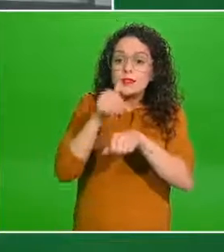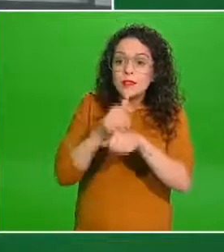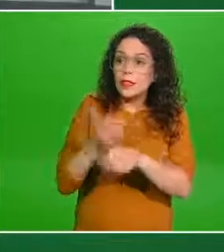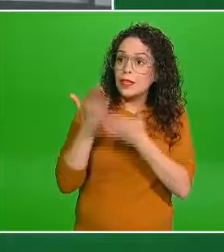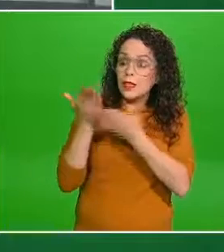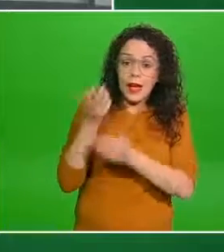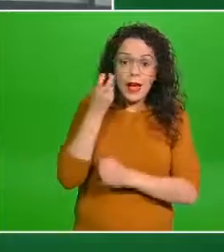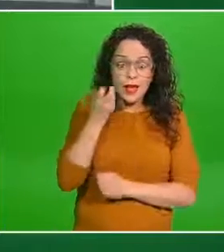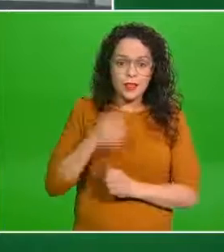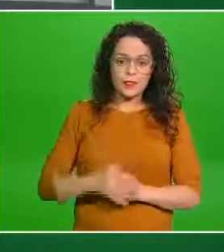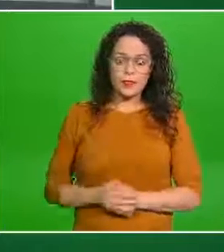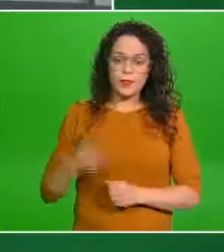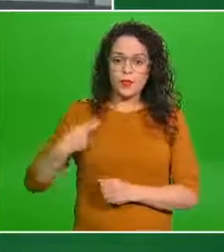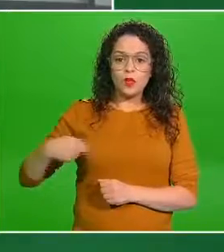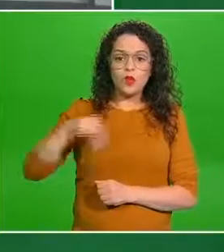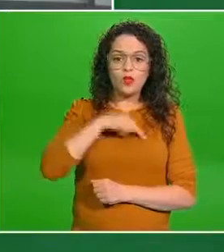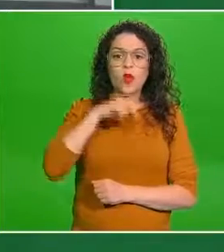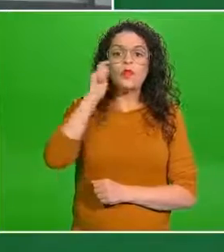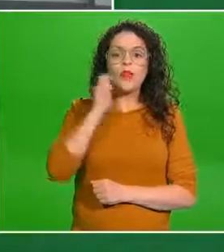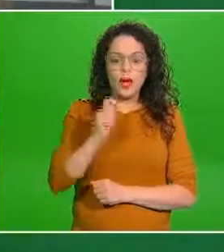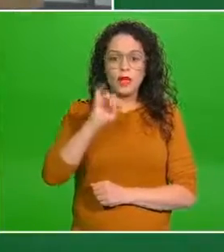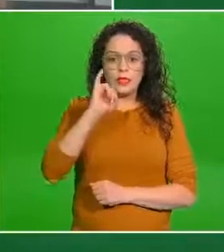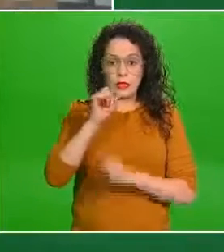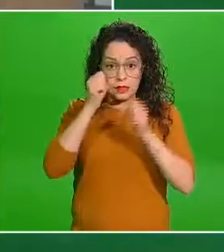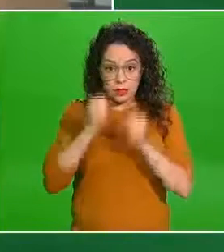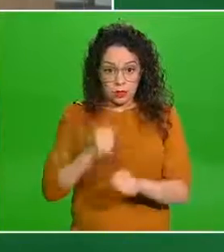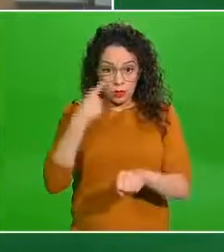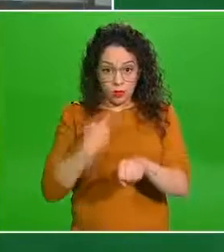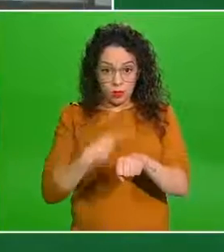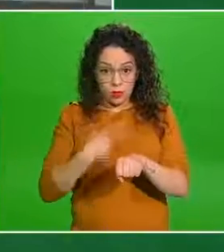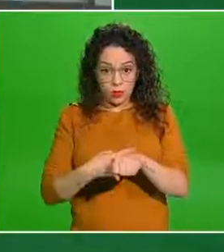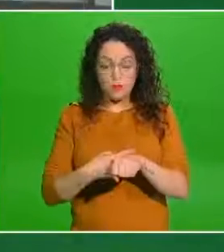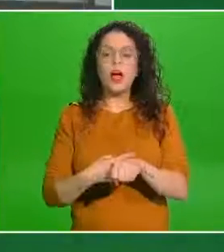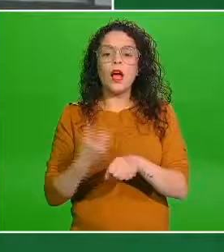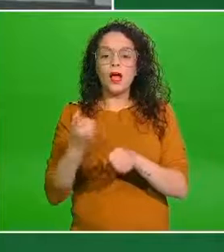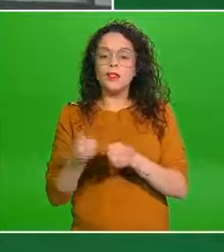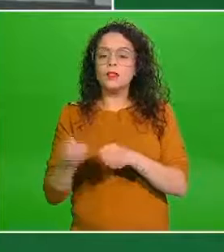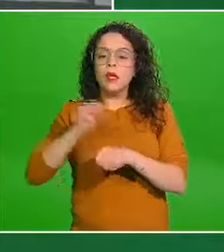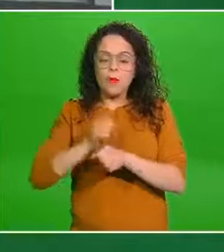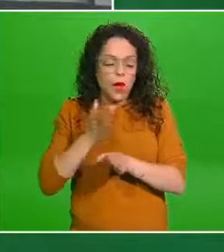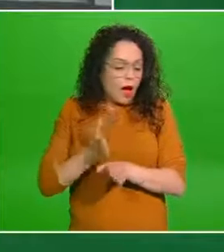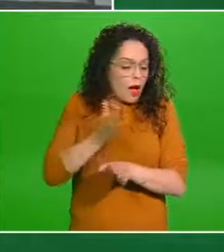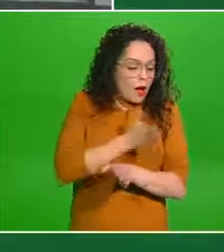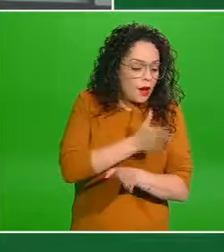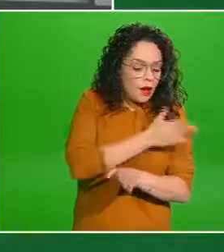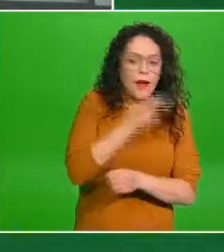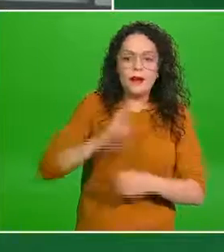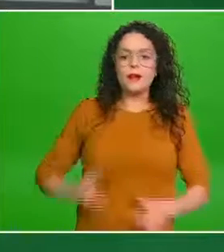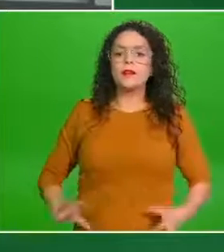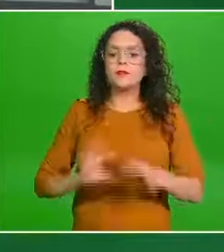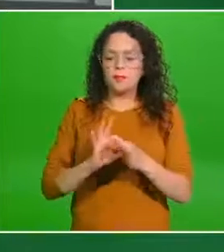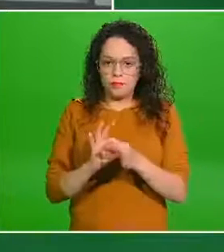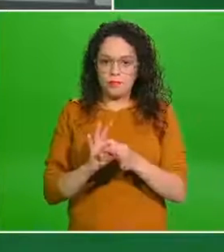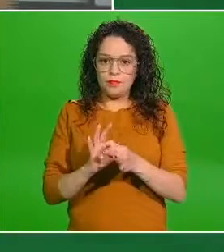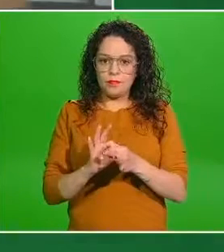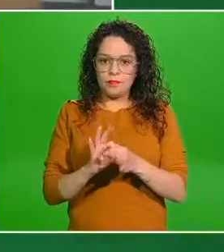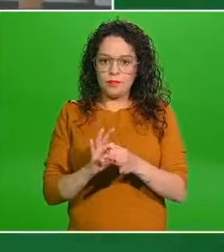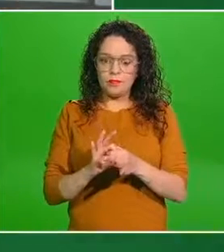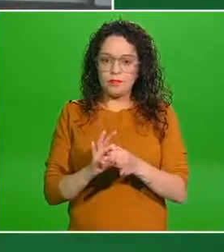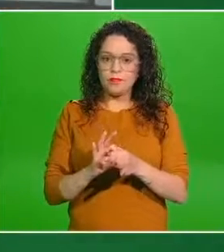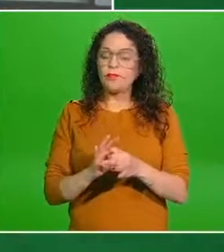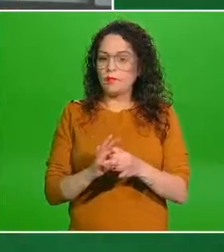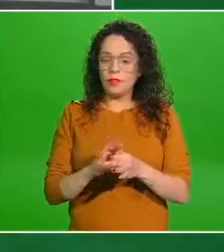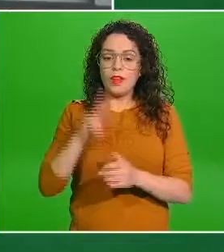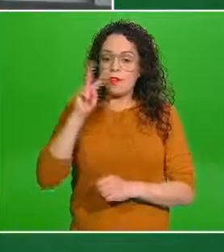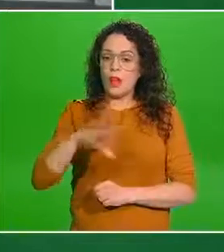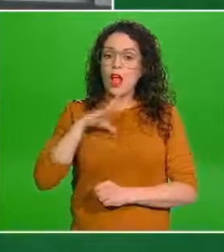particularmente nos medimos en relación a la positividad, Alejandro, que hemos tenido en semanas anteriores. Hemos llegado a tener un índice de positividad muy,